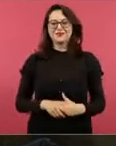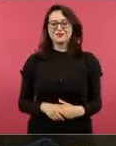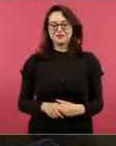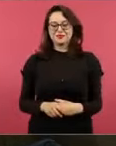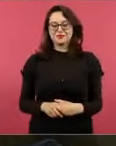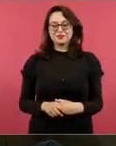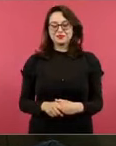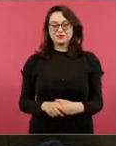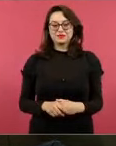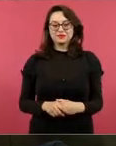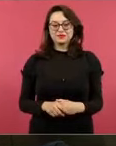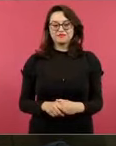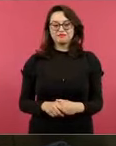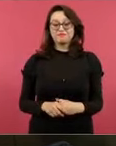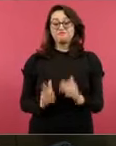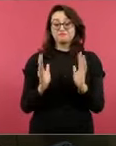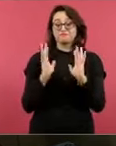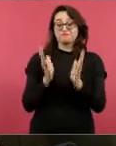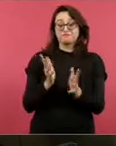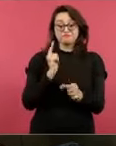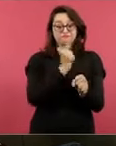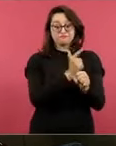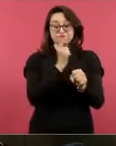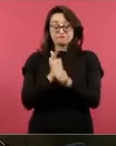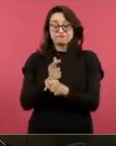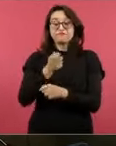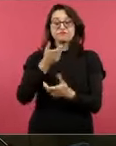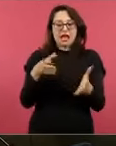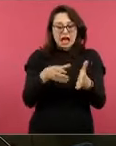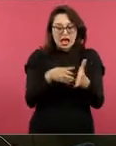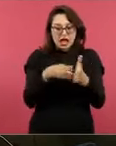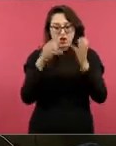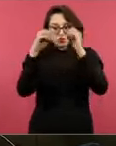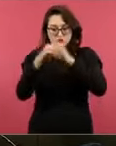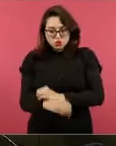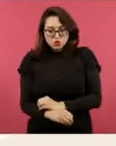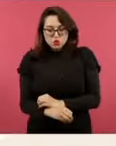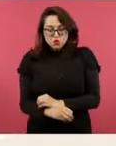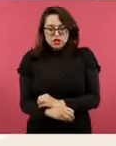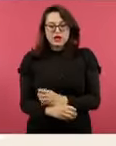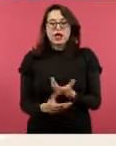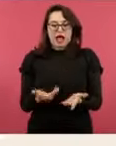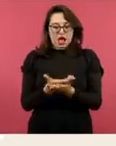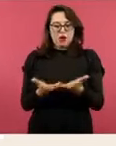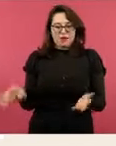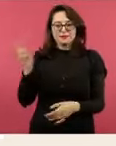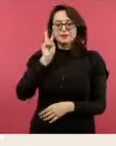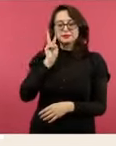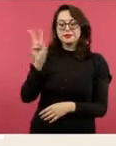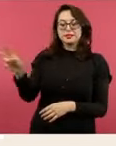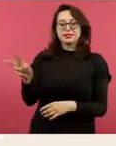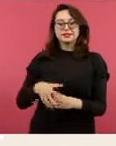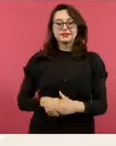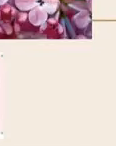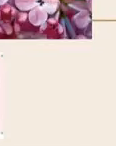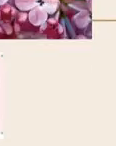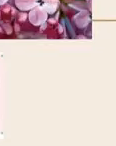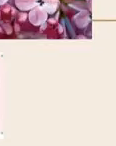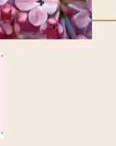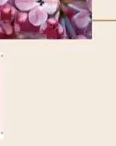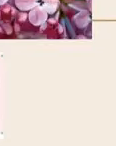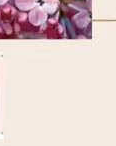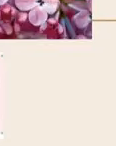ya tenemos que los niños ya hicieron una cámara oscura y ahora vamos a ver a qué partes, a